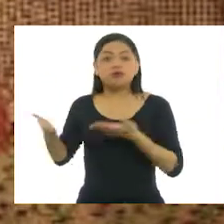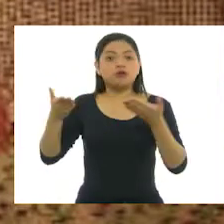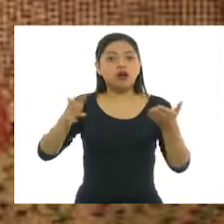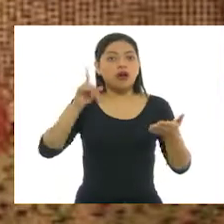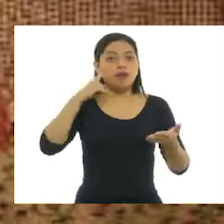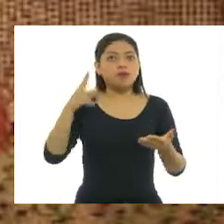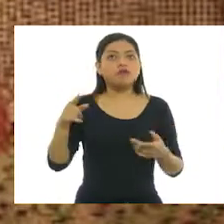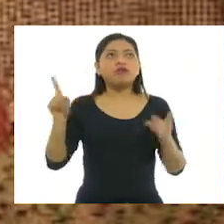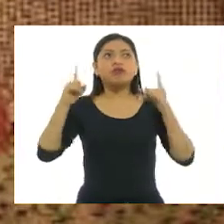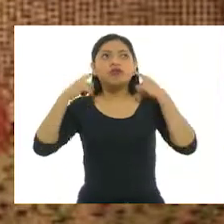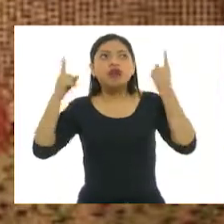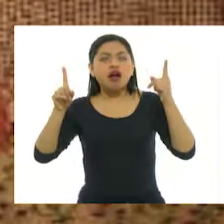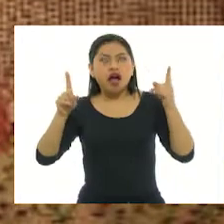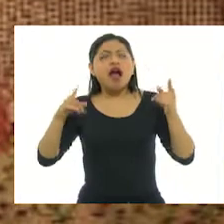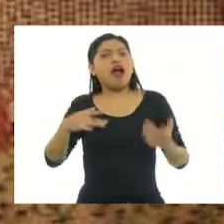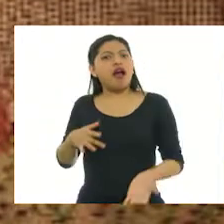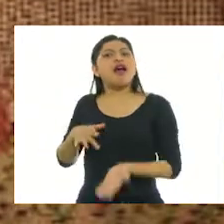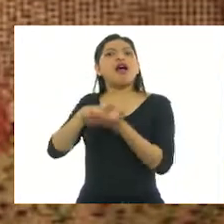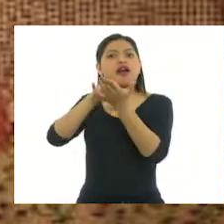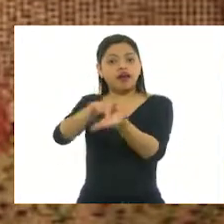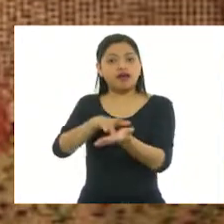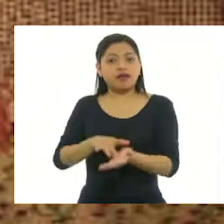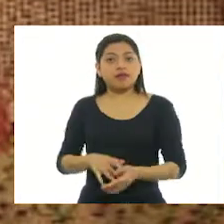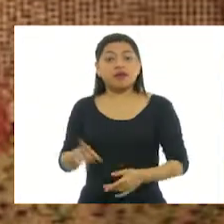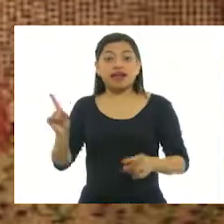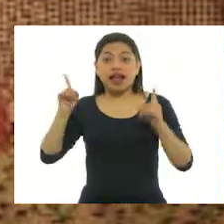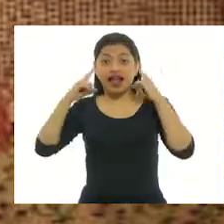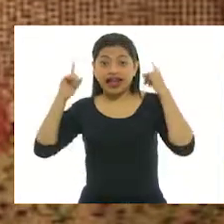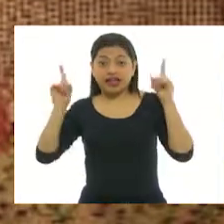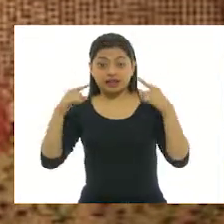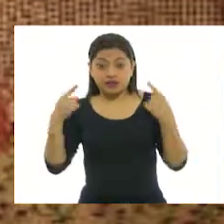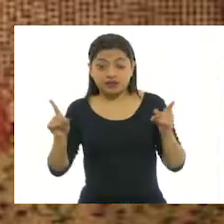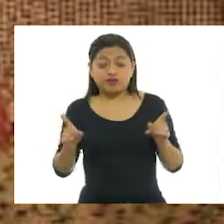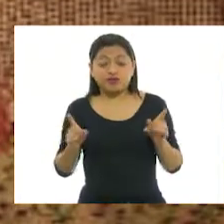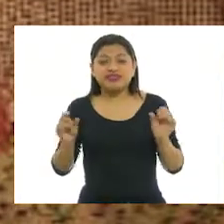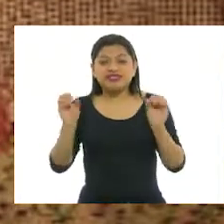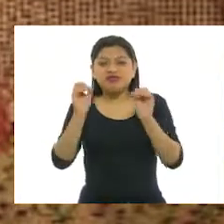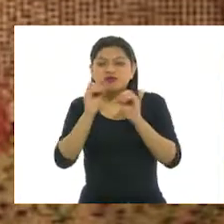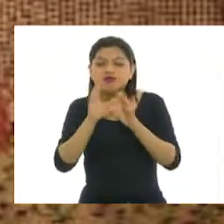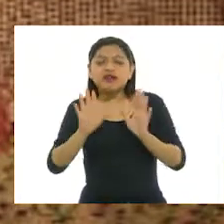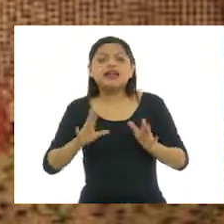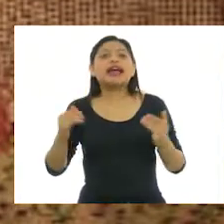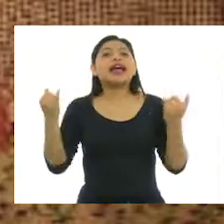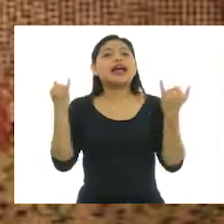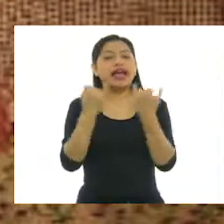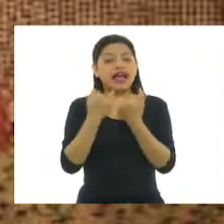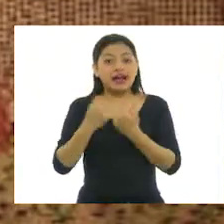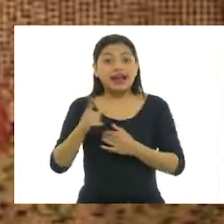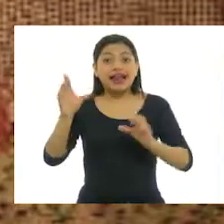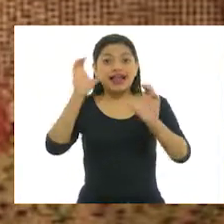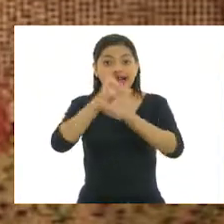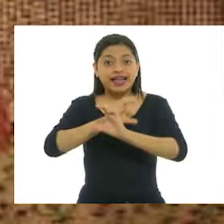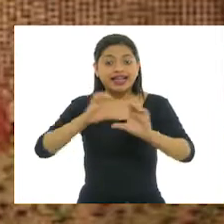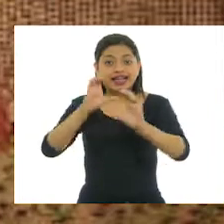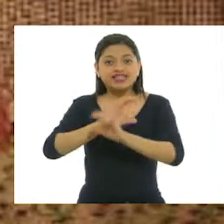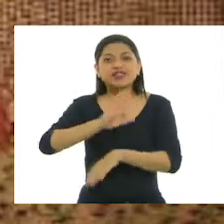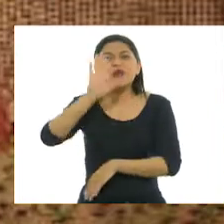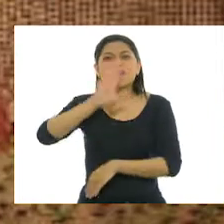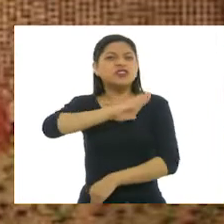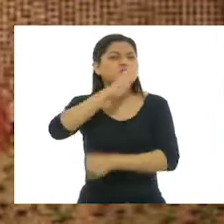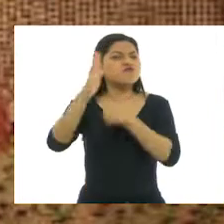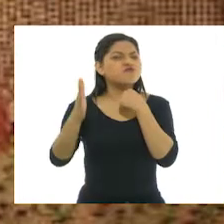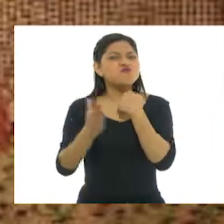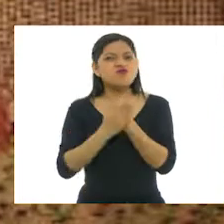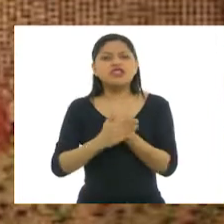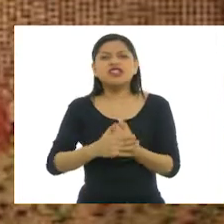su majestuosidad y tonalidades un tanto oscuras. Y el O Fortuna se le considerará una canción de mal agüero y